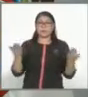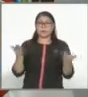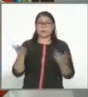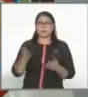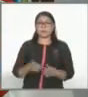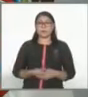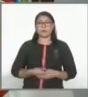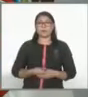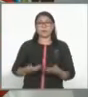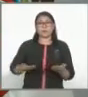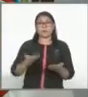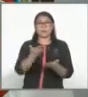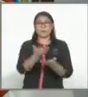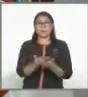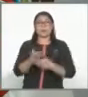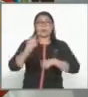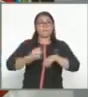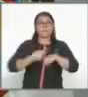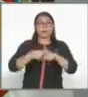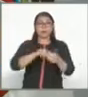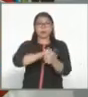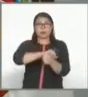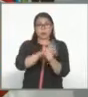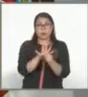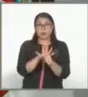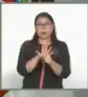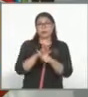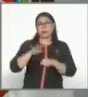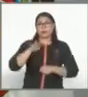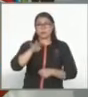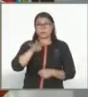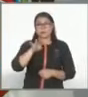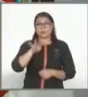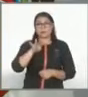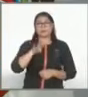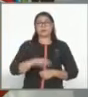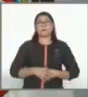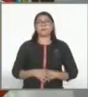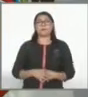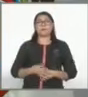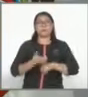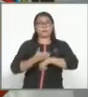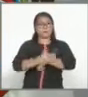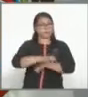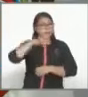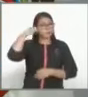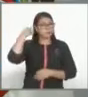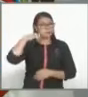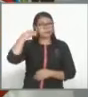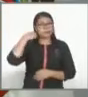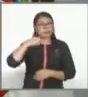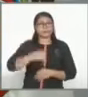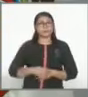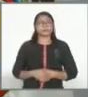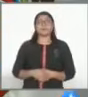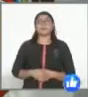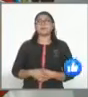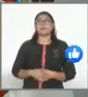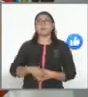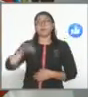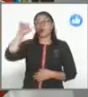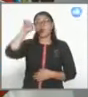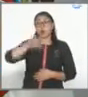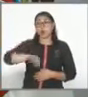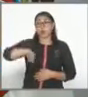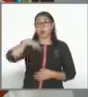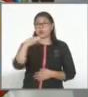el panorama epidemiológico de enfermedad respiratoria por COVID-19 en el estado de Oaxaca, correspondiente al día de